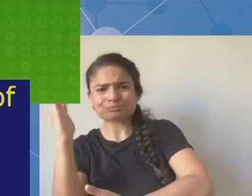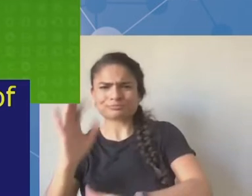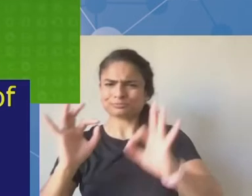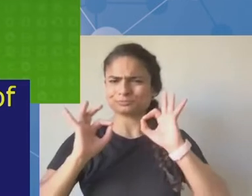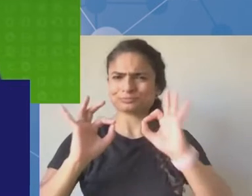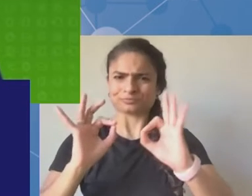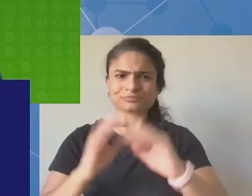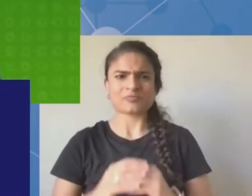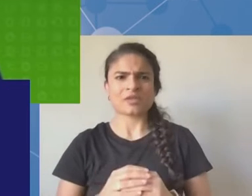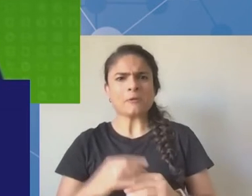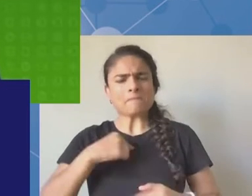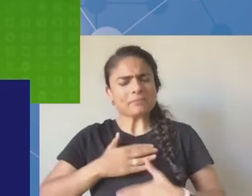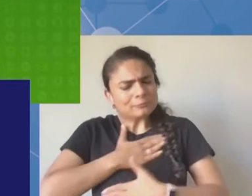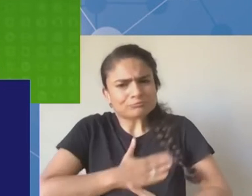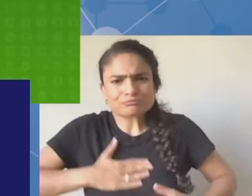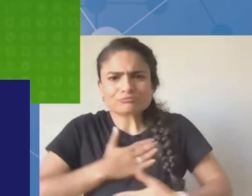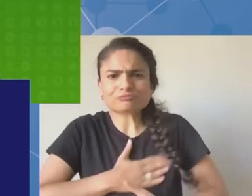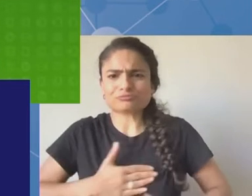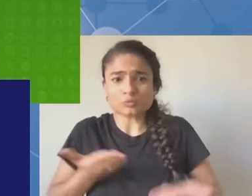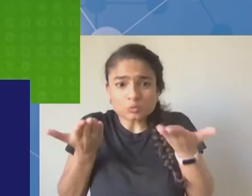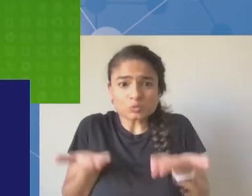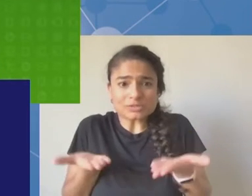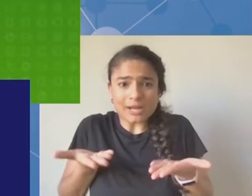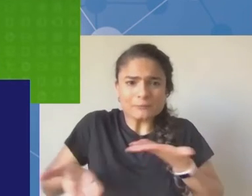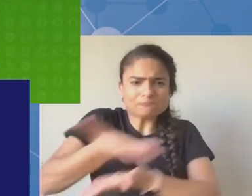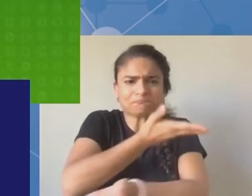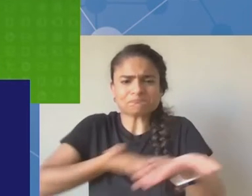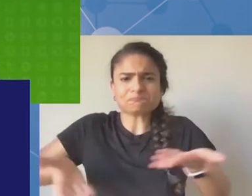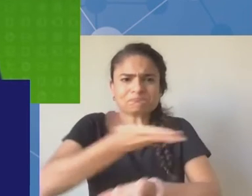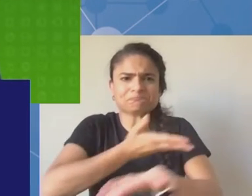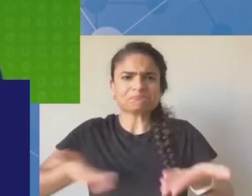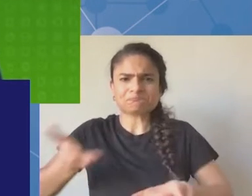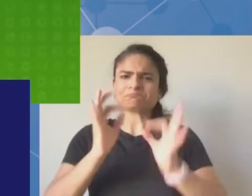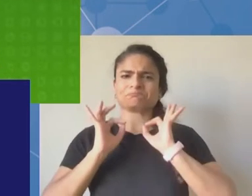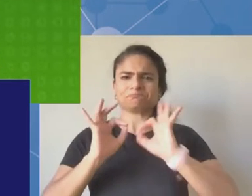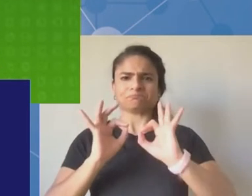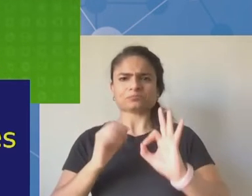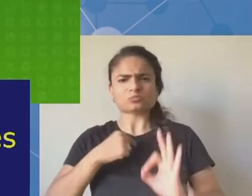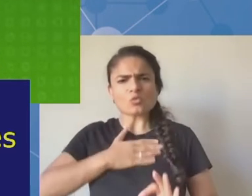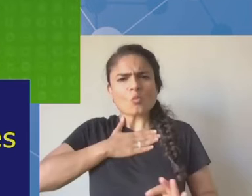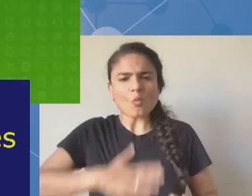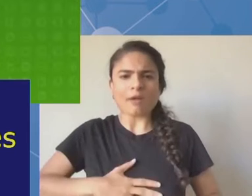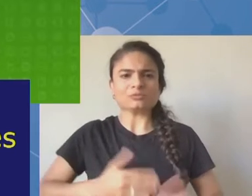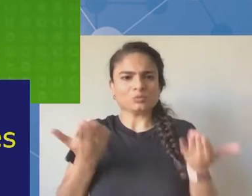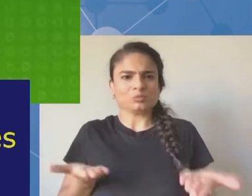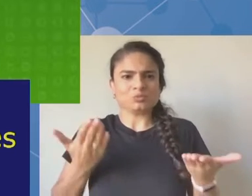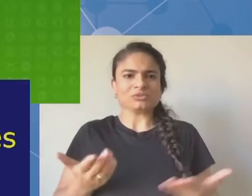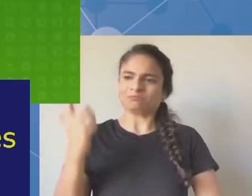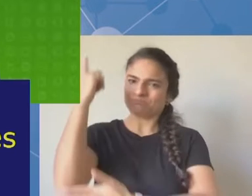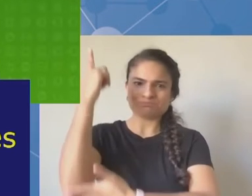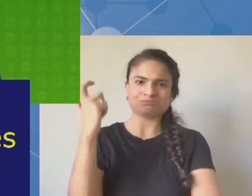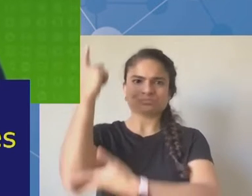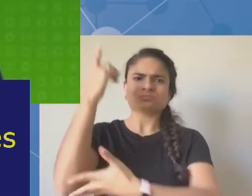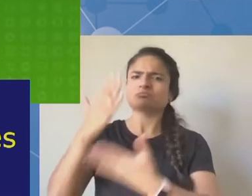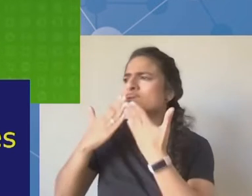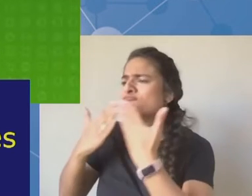la palabra. Simplemente quería agradecer a todos por el trabajo realizado, sobre todo a Henriette, teniendo en cuenta lo bien